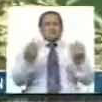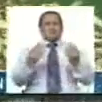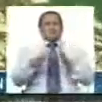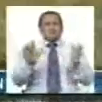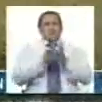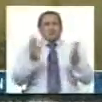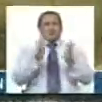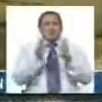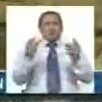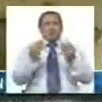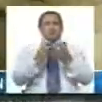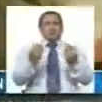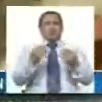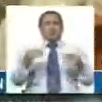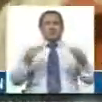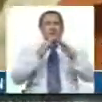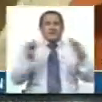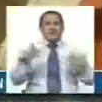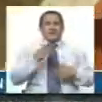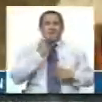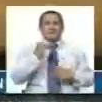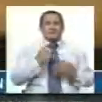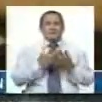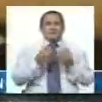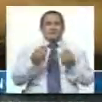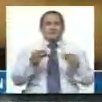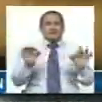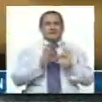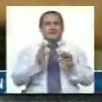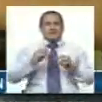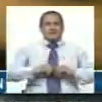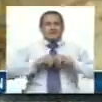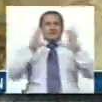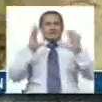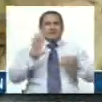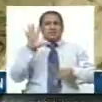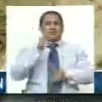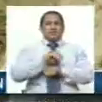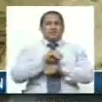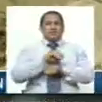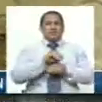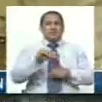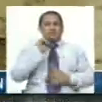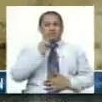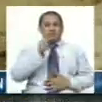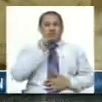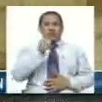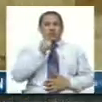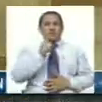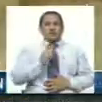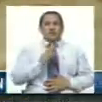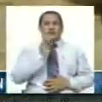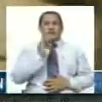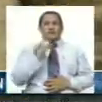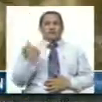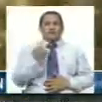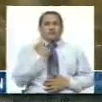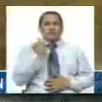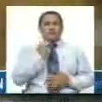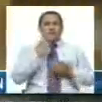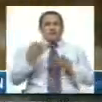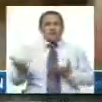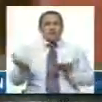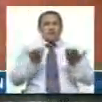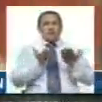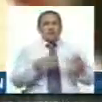en toda la zona, y no hay casa que se libre de ello, ni de día ni de noche. Todos los días. Y no solo está su comedor,